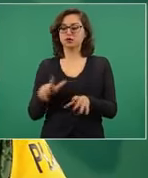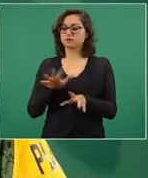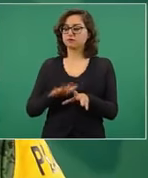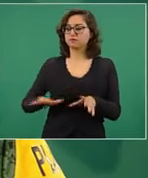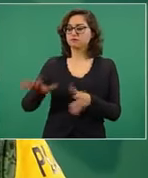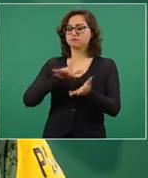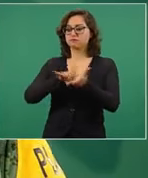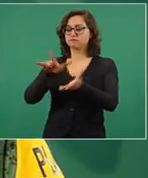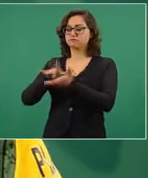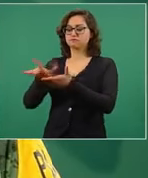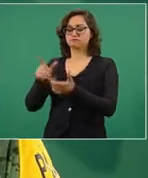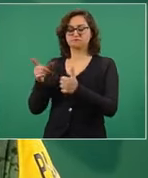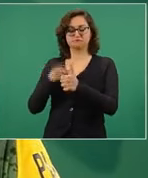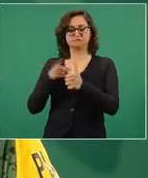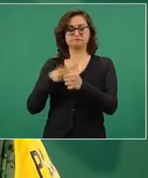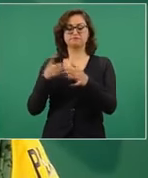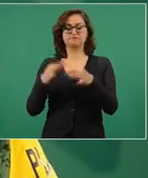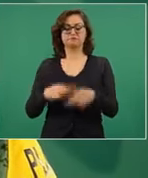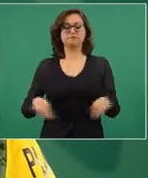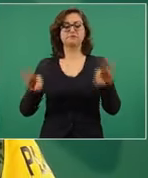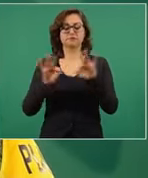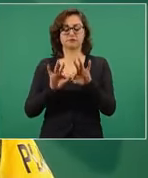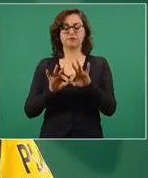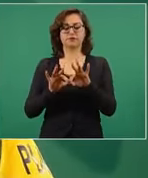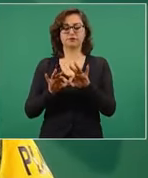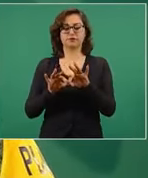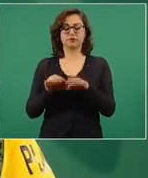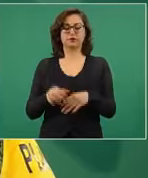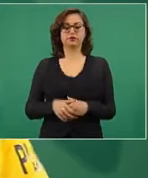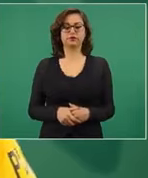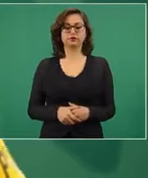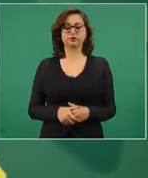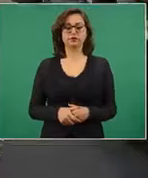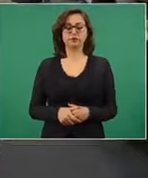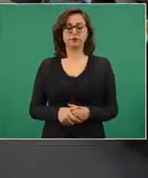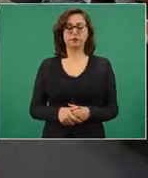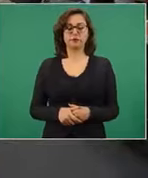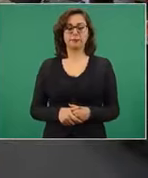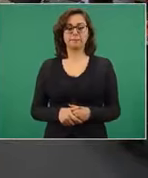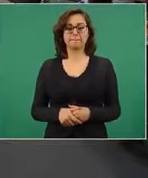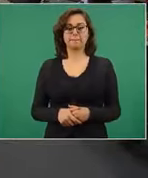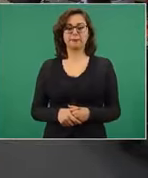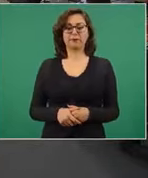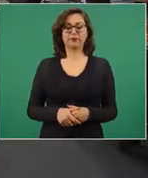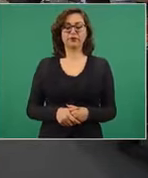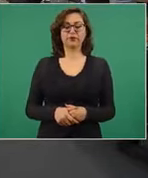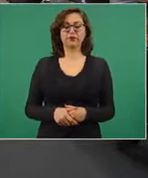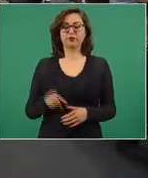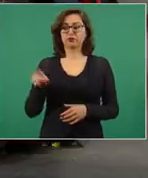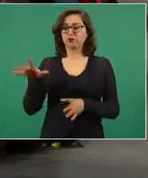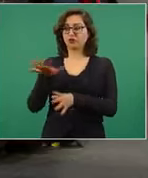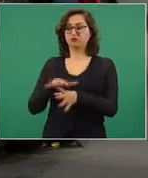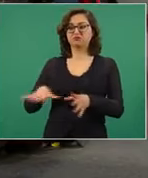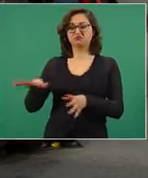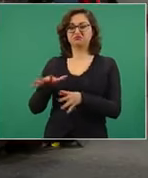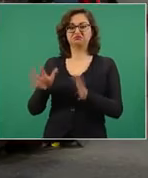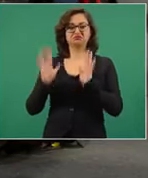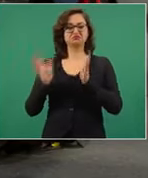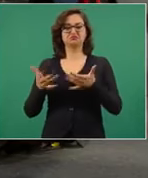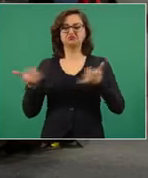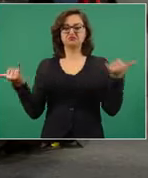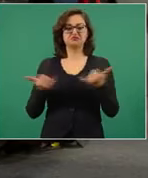les acompañe en algún momento para poderlos aplicar en el área. ¿Se ha perdido el estado de derecho general en esta zona?